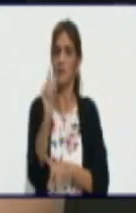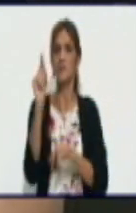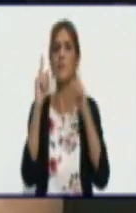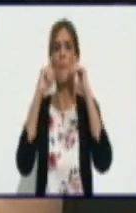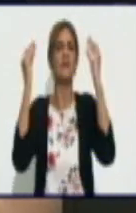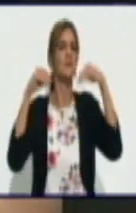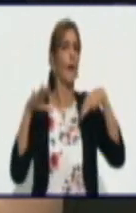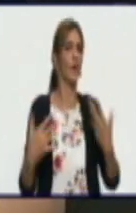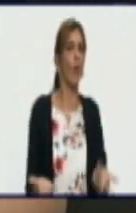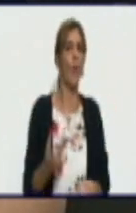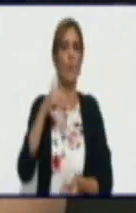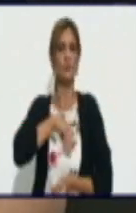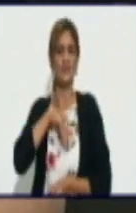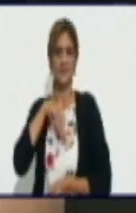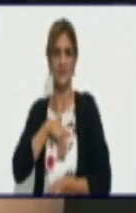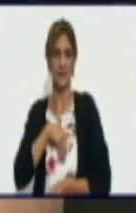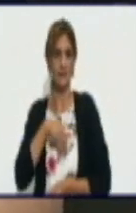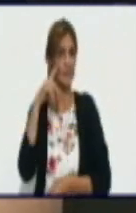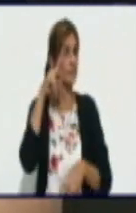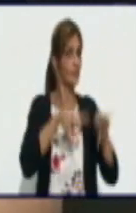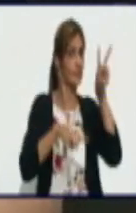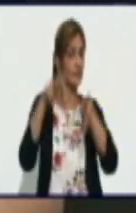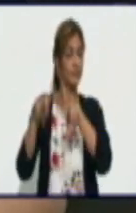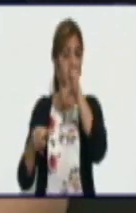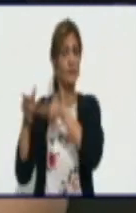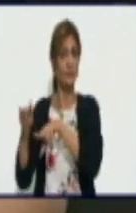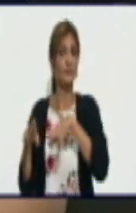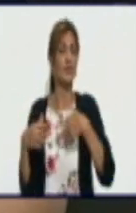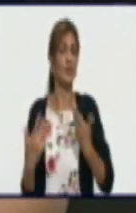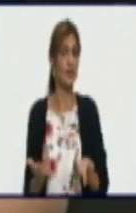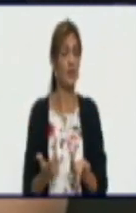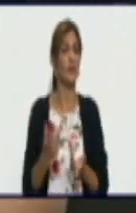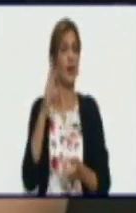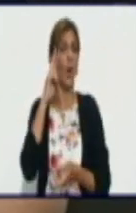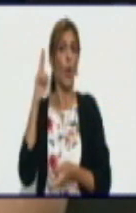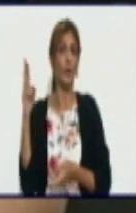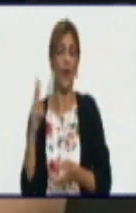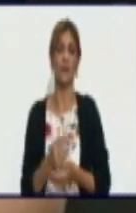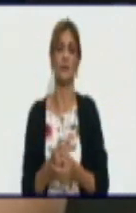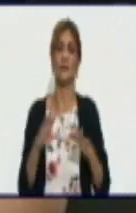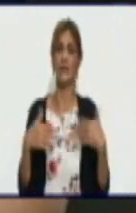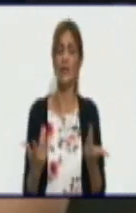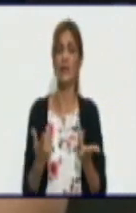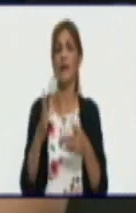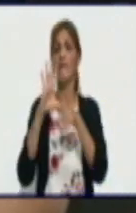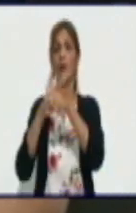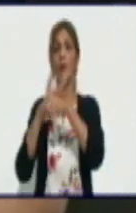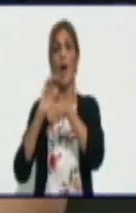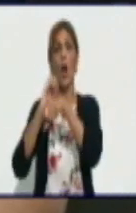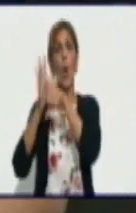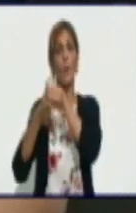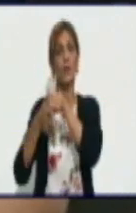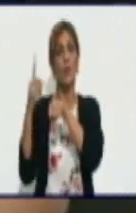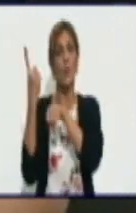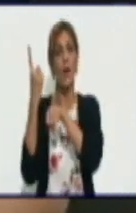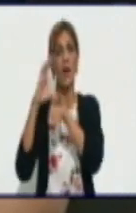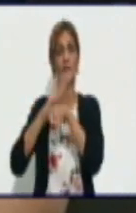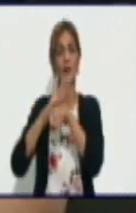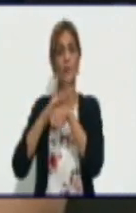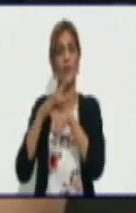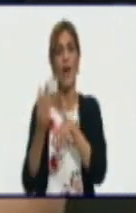el riesgo y minimizar la sintomatología. Recordar que la COVID es una enfermedad que inclusive puede cursar